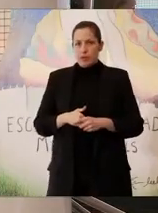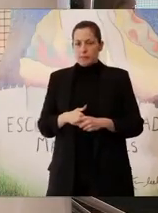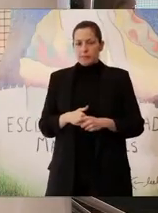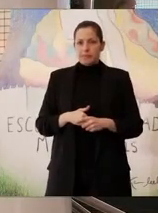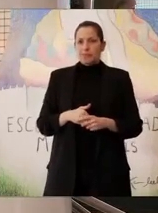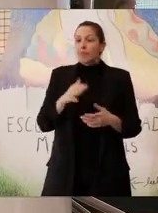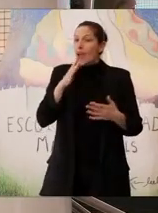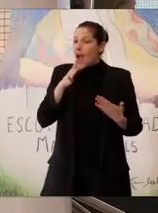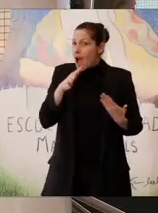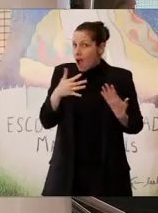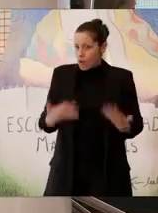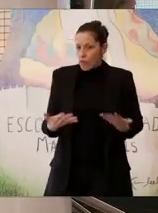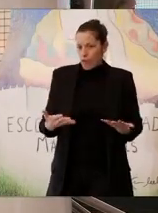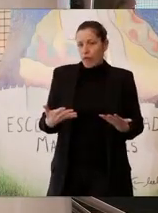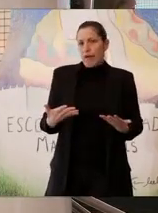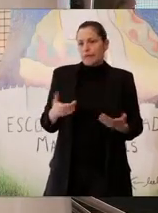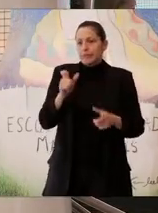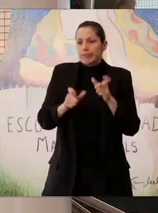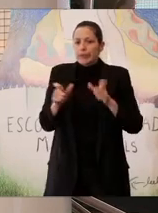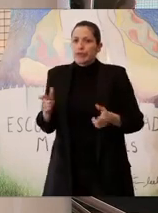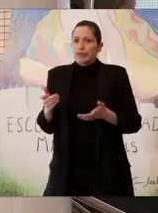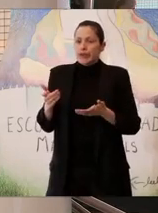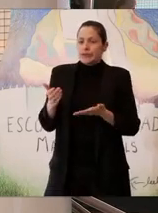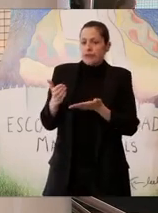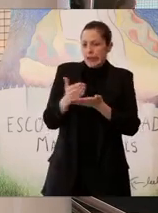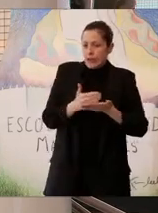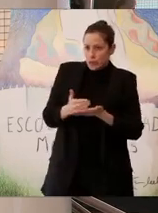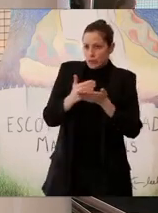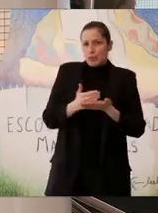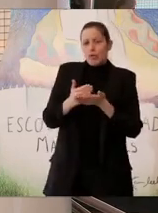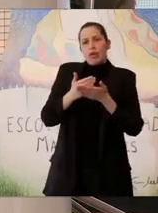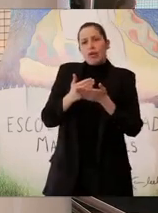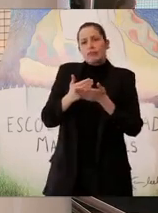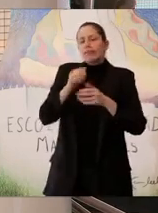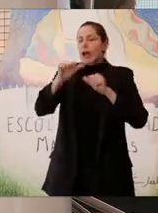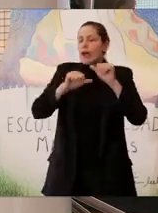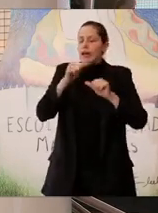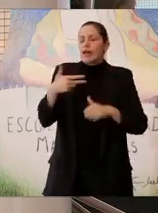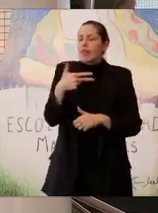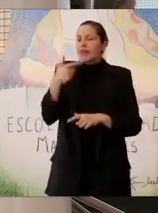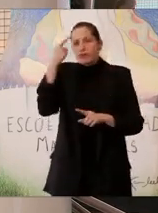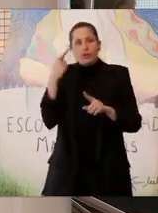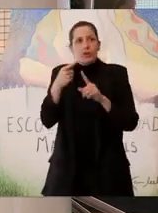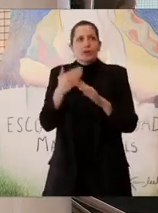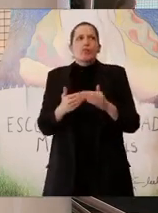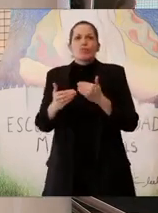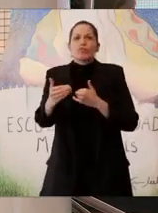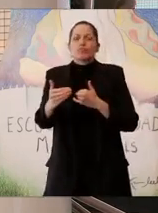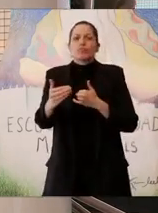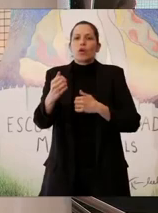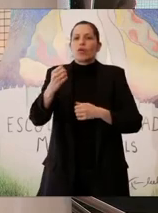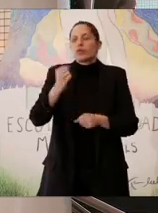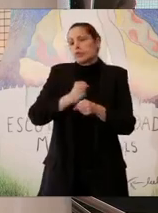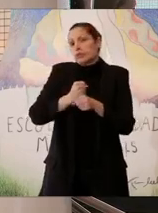los que están estudiando para ser la carrera de Derecho, para ser jueces, para ser fiscales, ¿ya reciben formación en